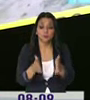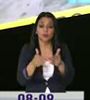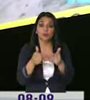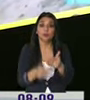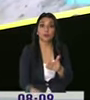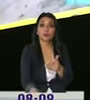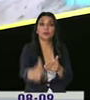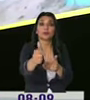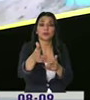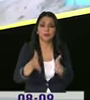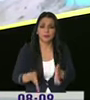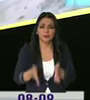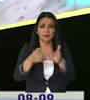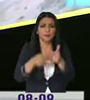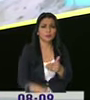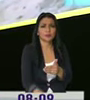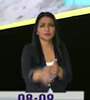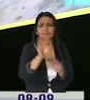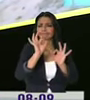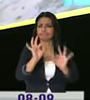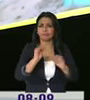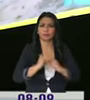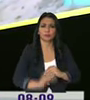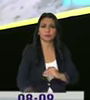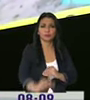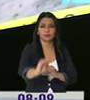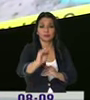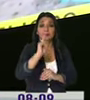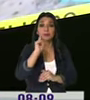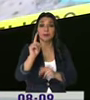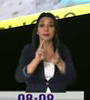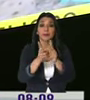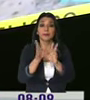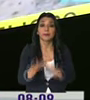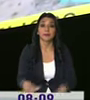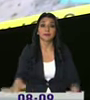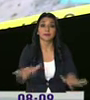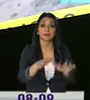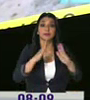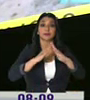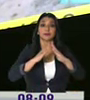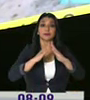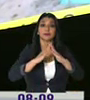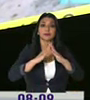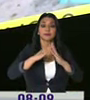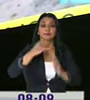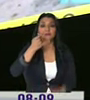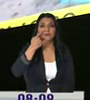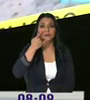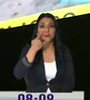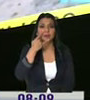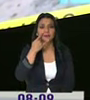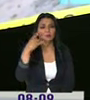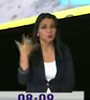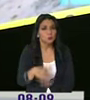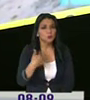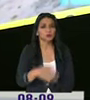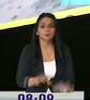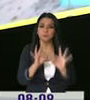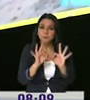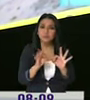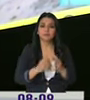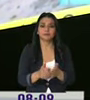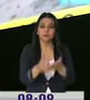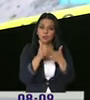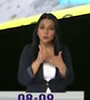vía, Sofi, que es extraordinaria, sobre todo para los vecinos que viven en el Valle de Pomaski. Una vía que les va a ayudar muchísimo